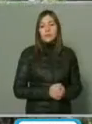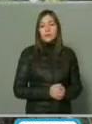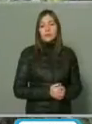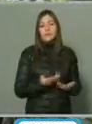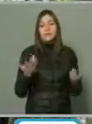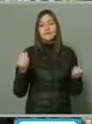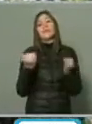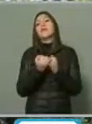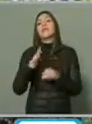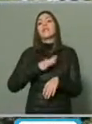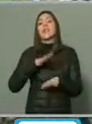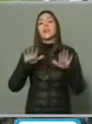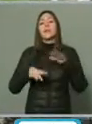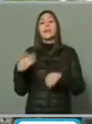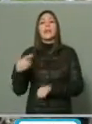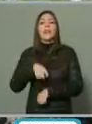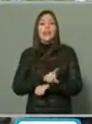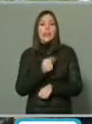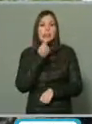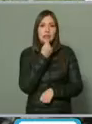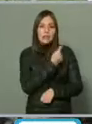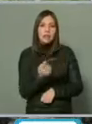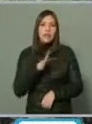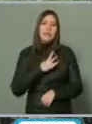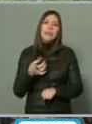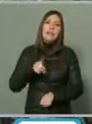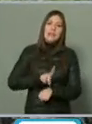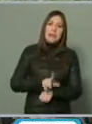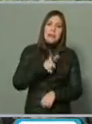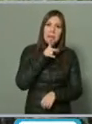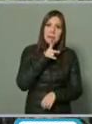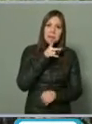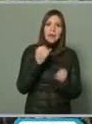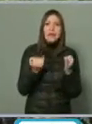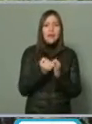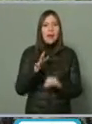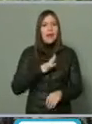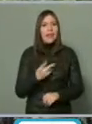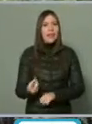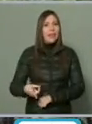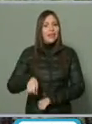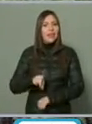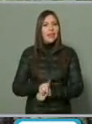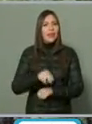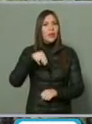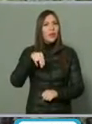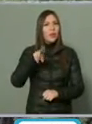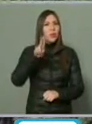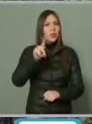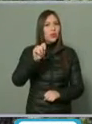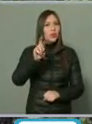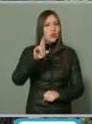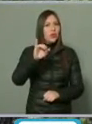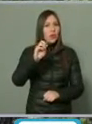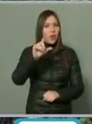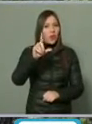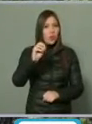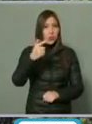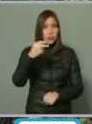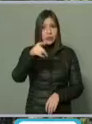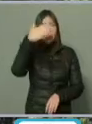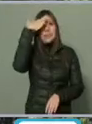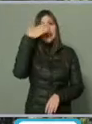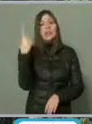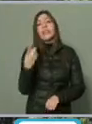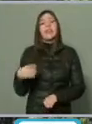Así como hay Día del Niño, Día de la Madre, Día del Padre, también hay Día del Nutriólogo. ¿Ustedes saben cuándo se